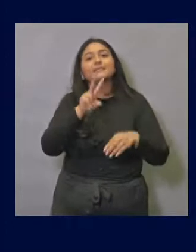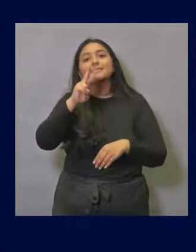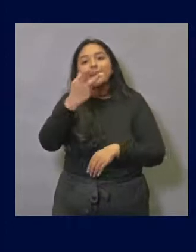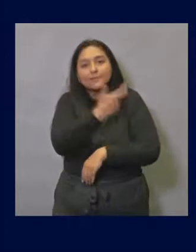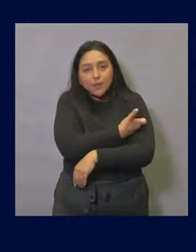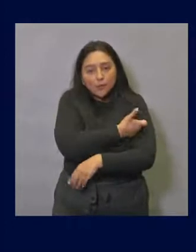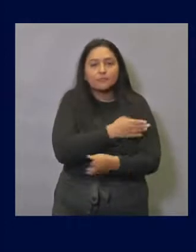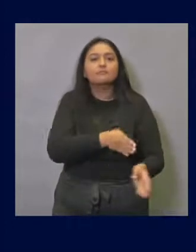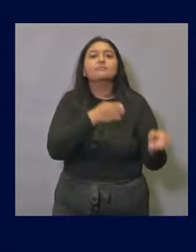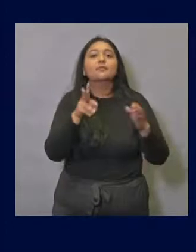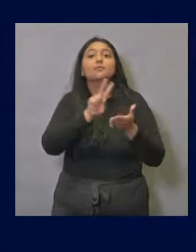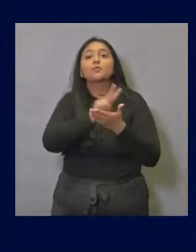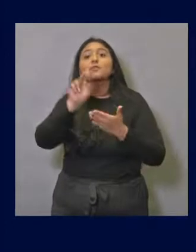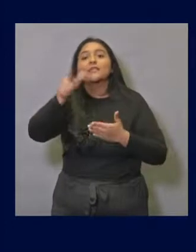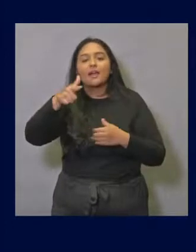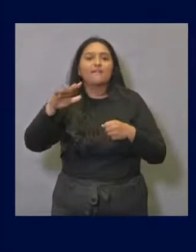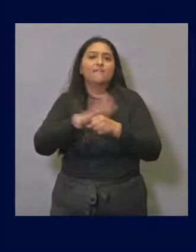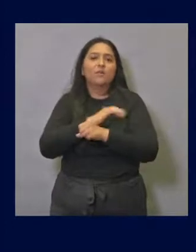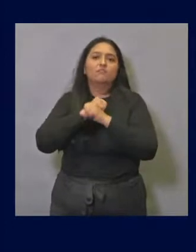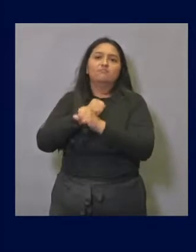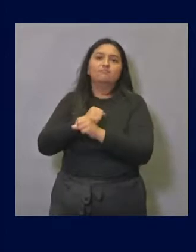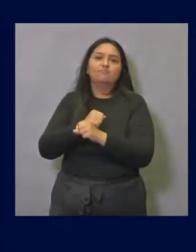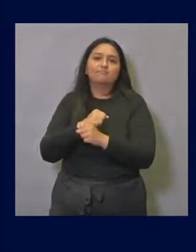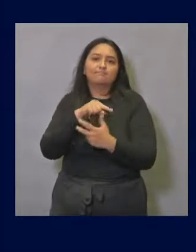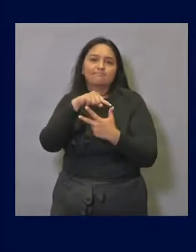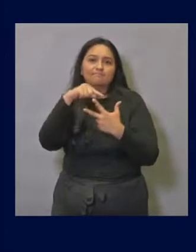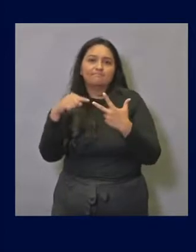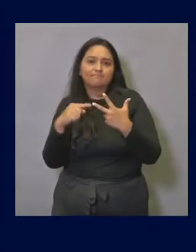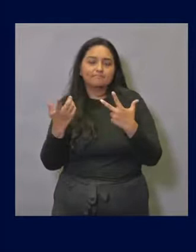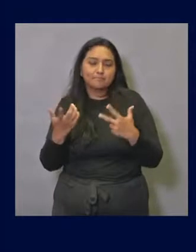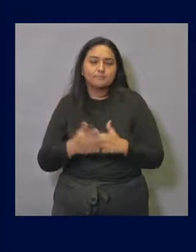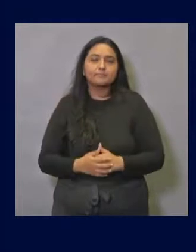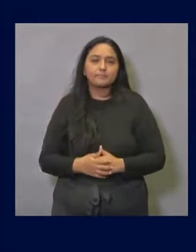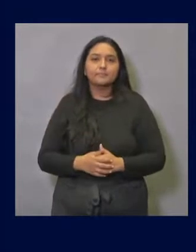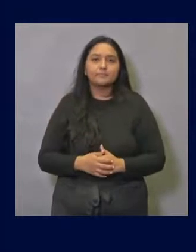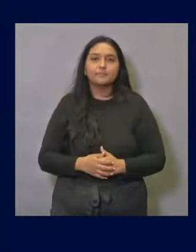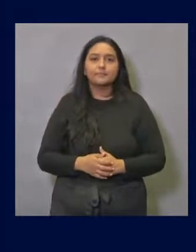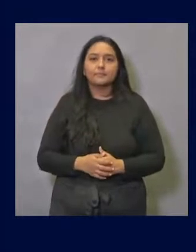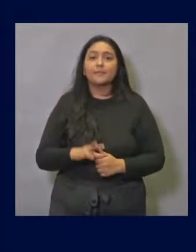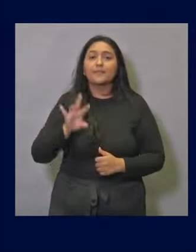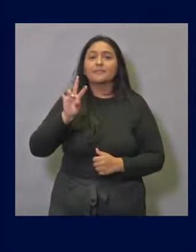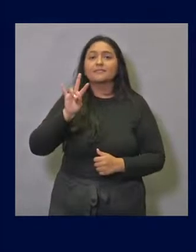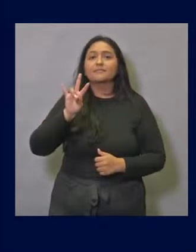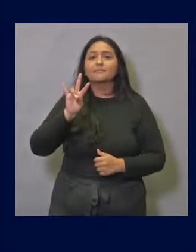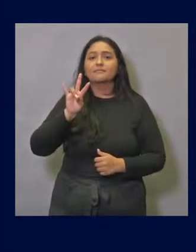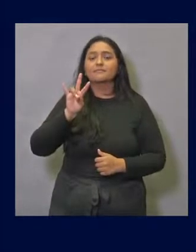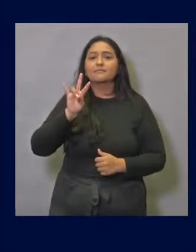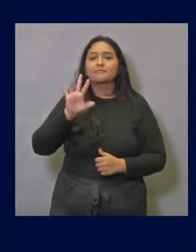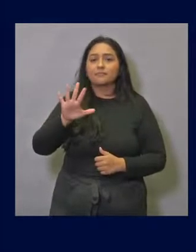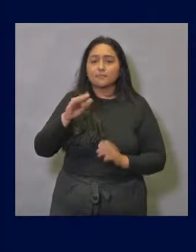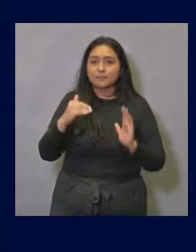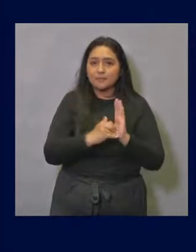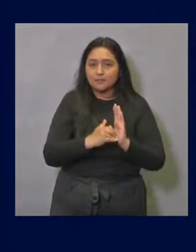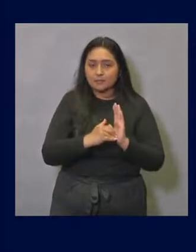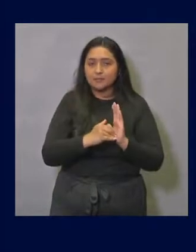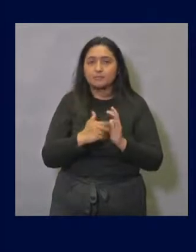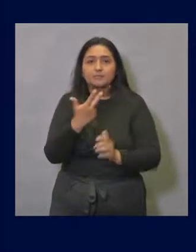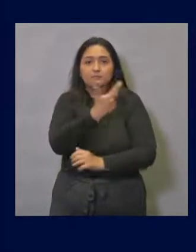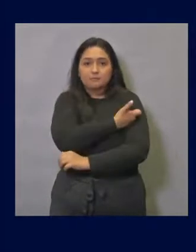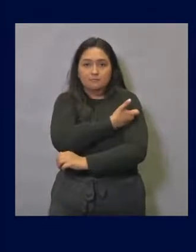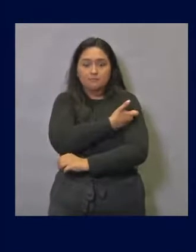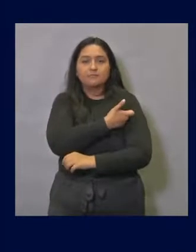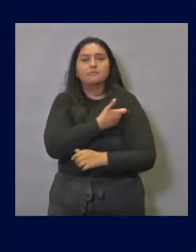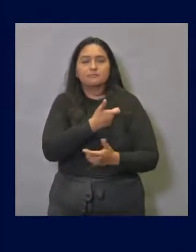consideradas completamente vacunadas. Casi 75,000 dosis, el 23% de